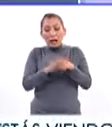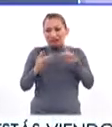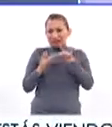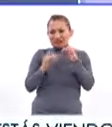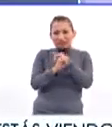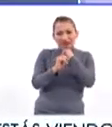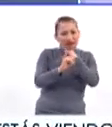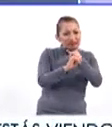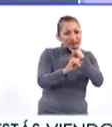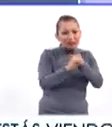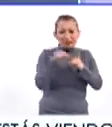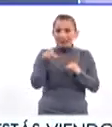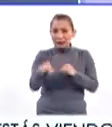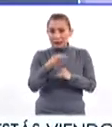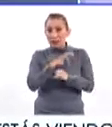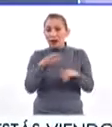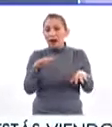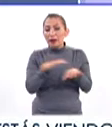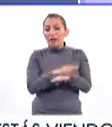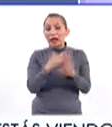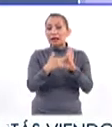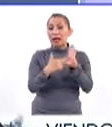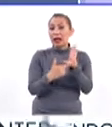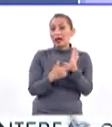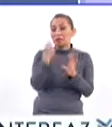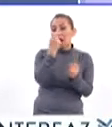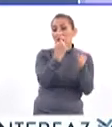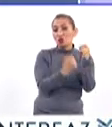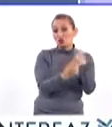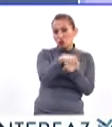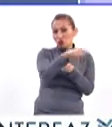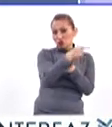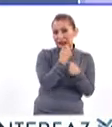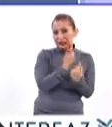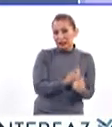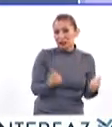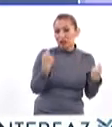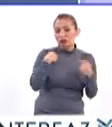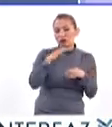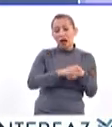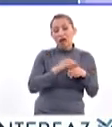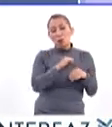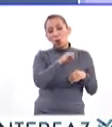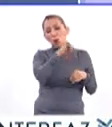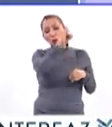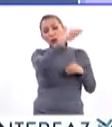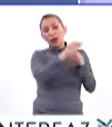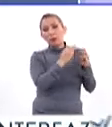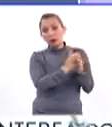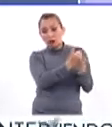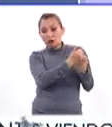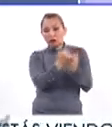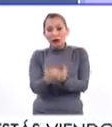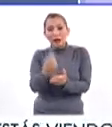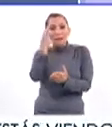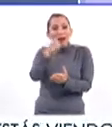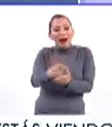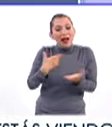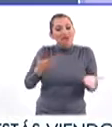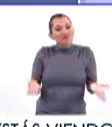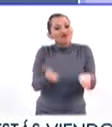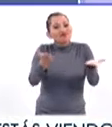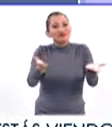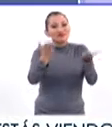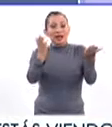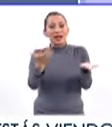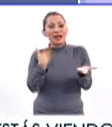conectado. La conectividad puede cambiar las reglas del juego para algunos de los niños más marginados del mundo, ayudándoles a desarrollar su